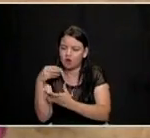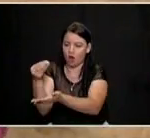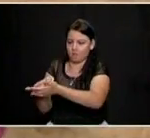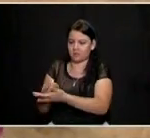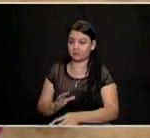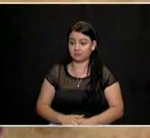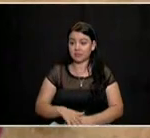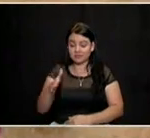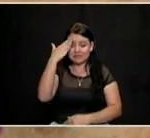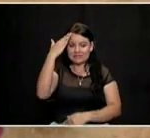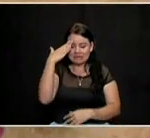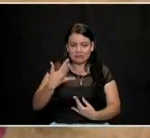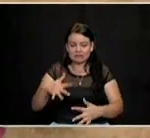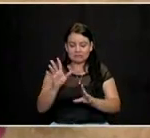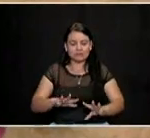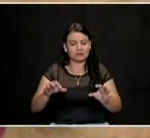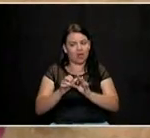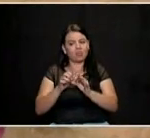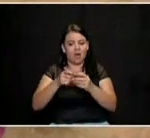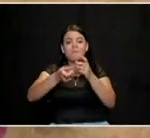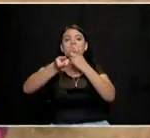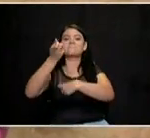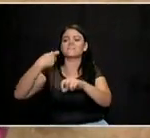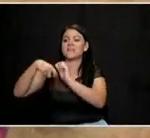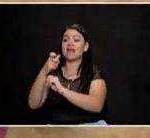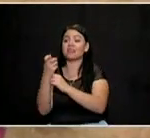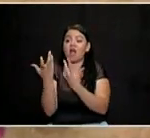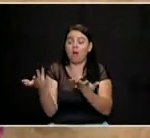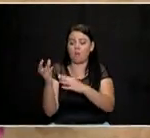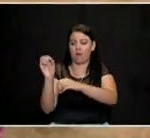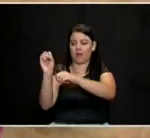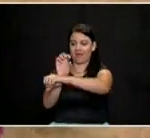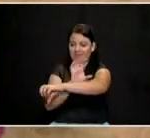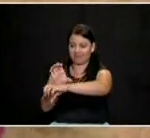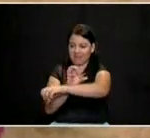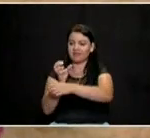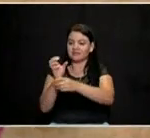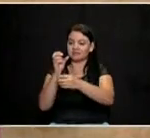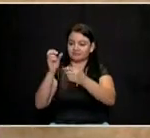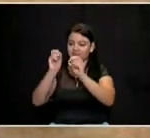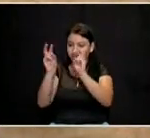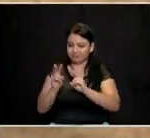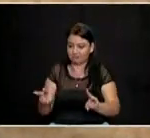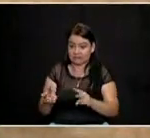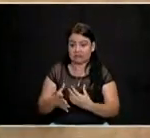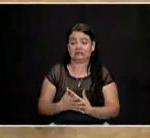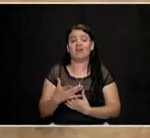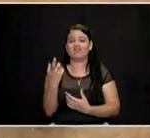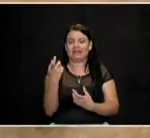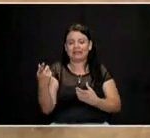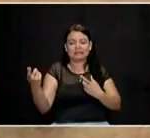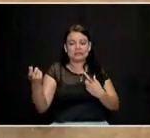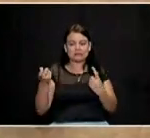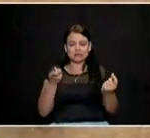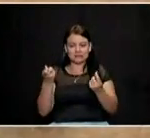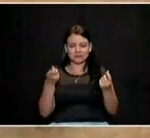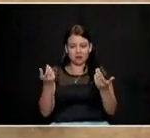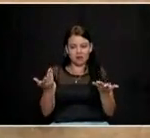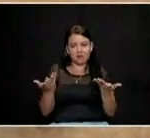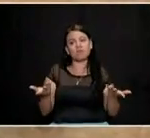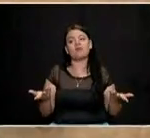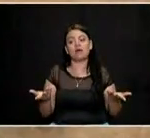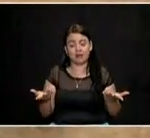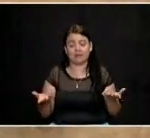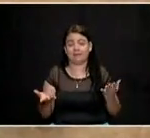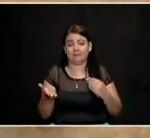a nivel mundial entonces eso está facilitando mucho la entrada de turistas que no tienen control no hay forma de que con los servicios de inteligencia